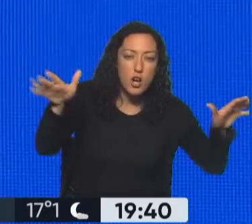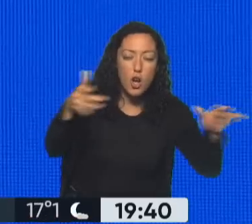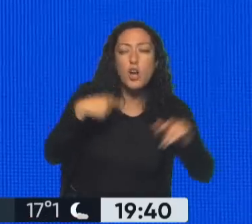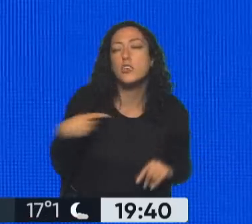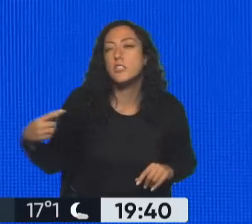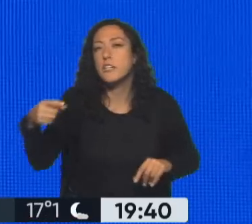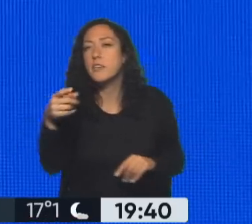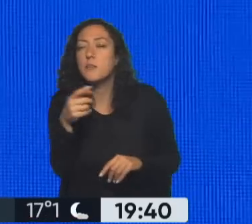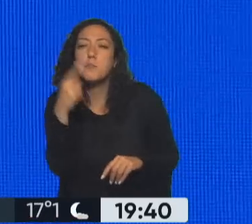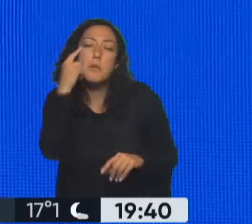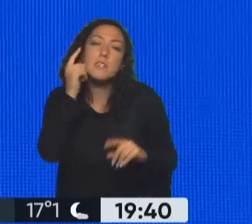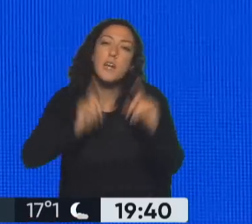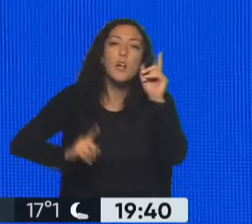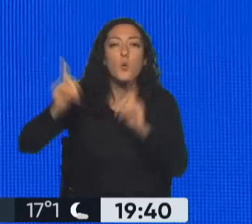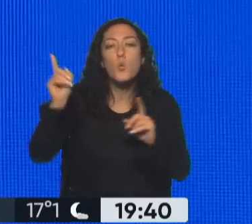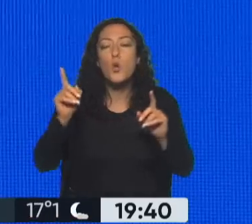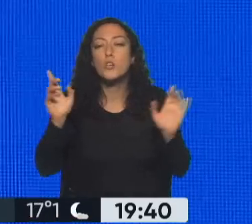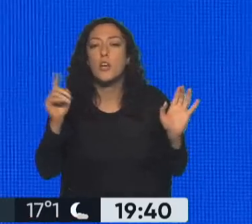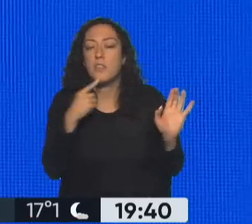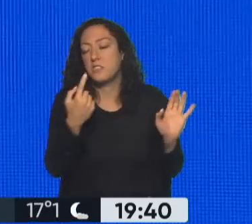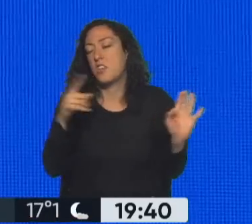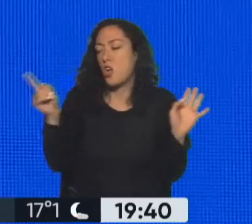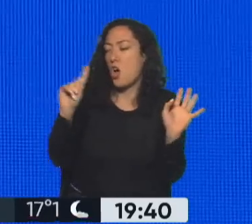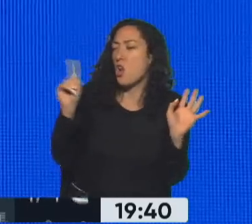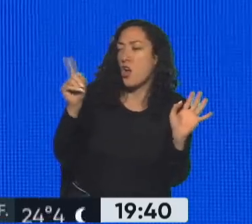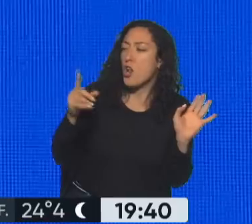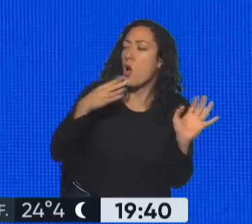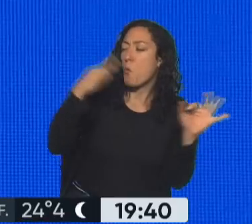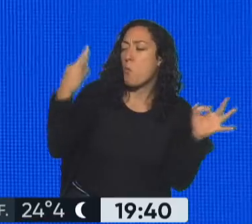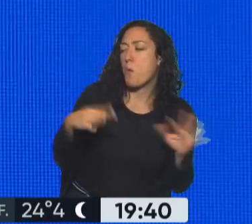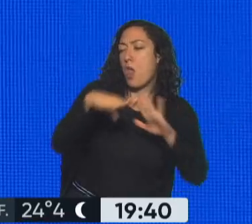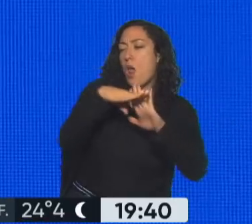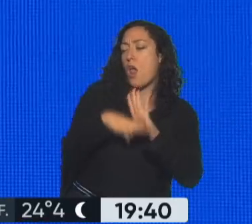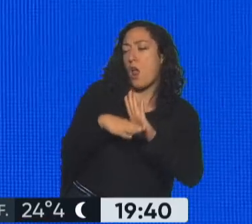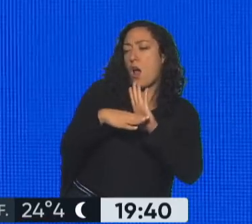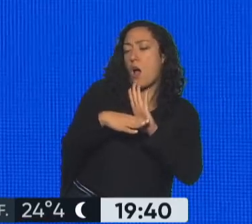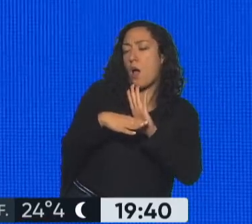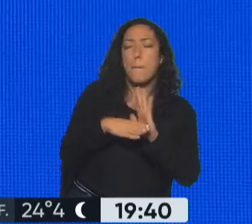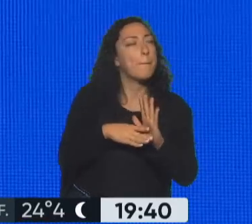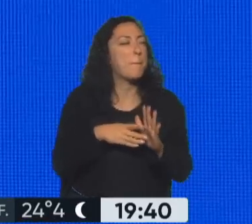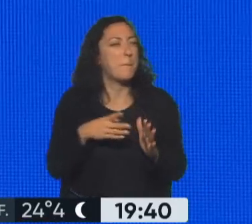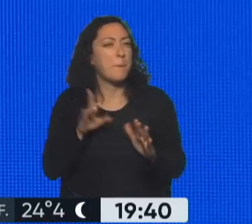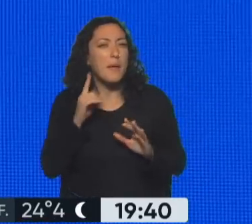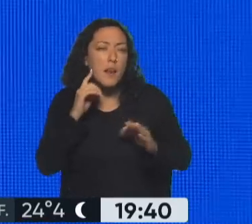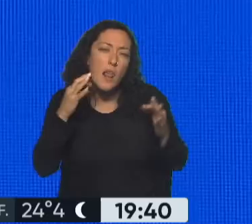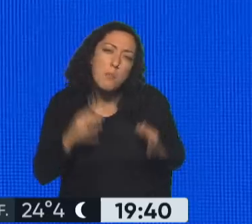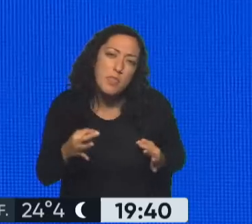creen que algunos halcones dicen no, que tienen que hacer, que cumplir, que... Miren,